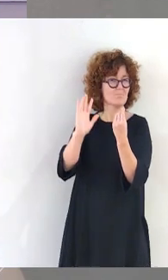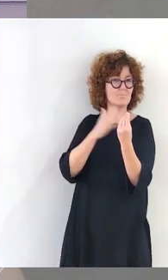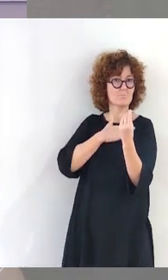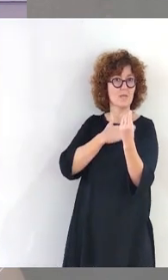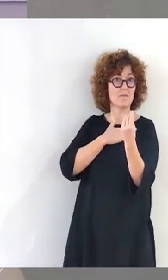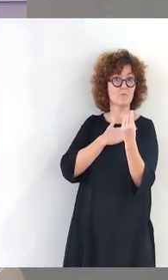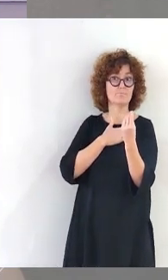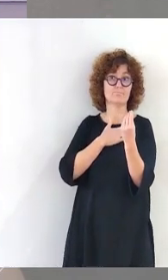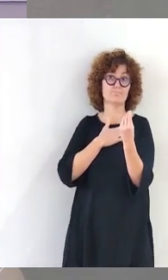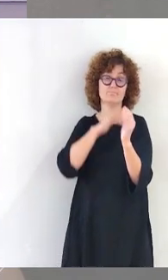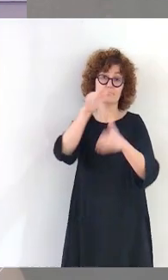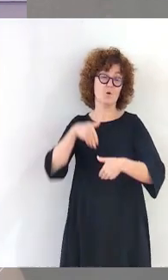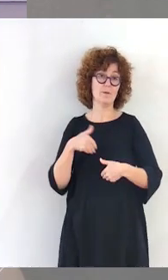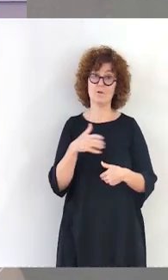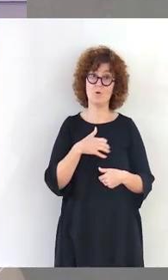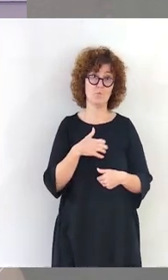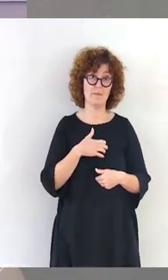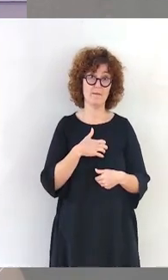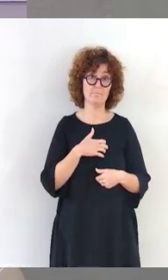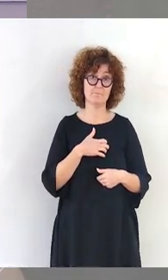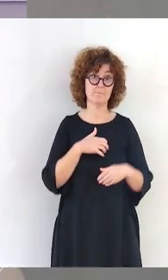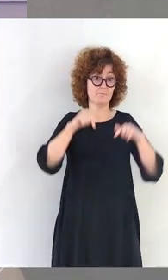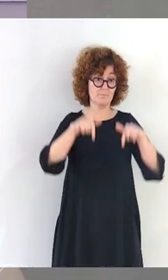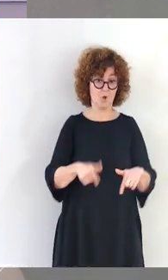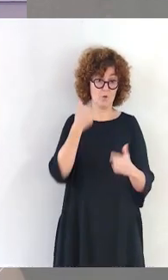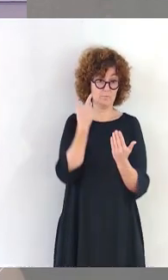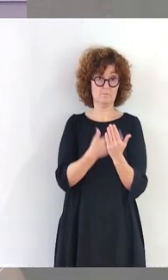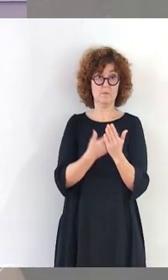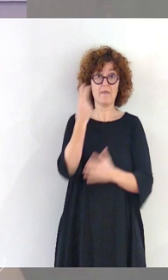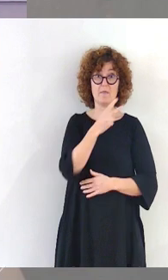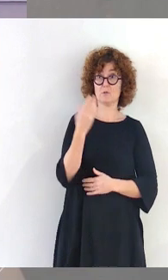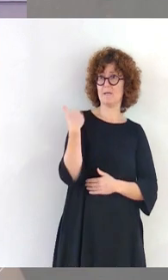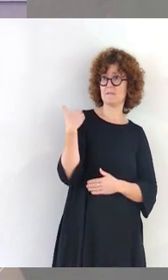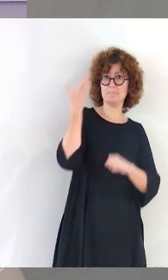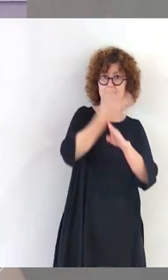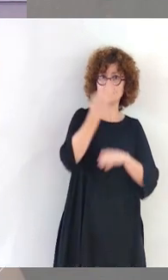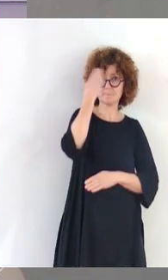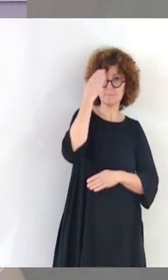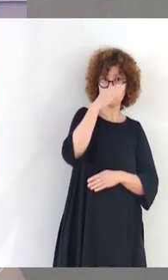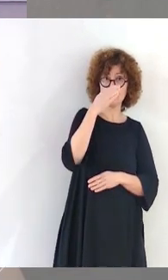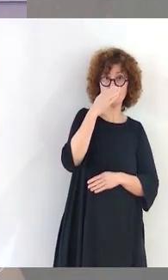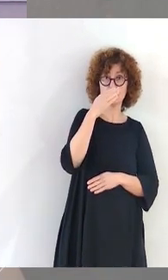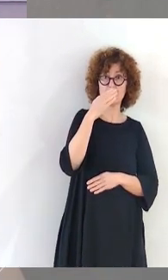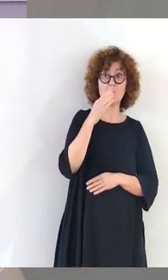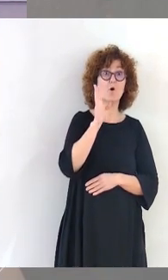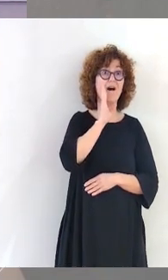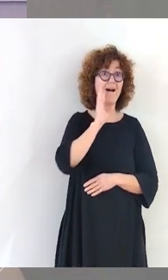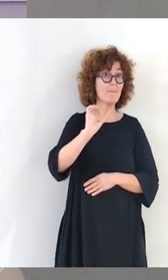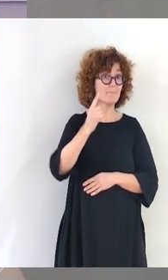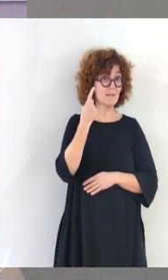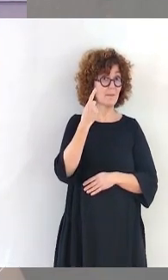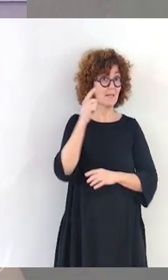a poder hacerlo y lo están demostrando hoy con los pies hace dos semanas estaba en México y como se ha apuntado en el primer